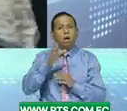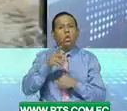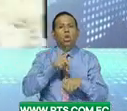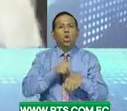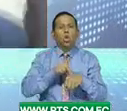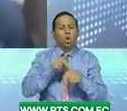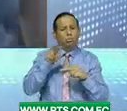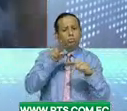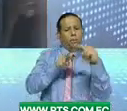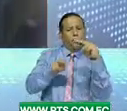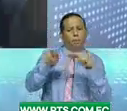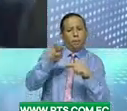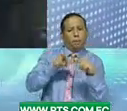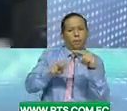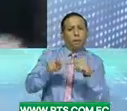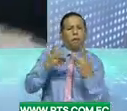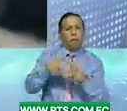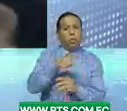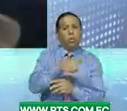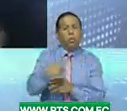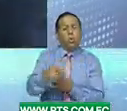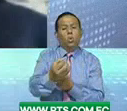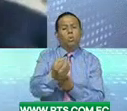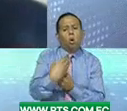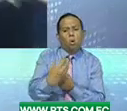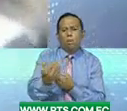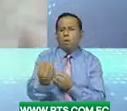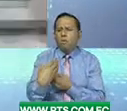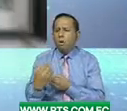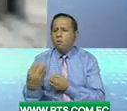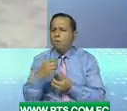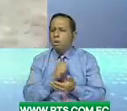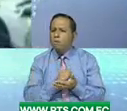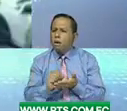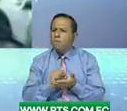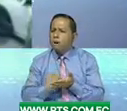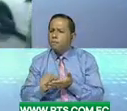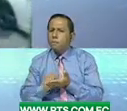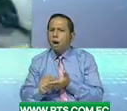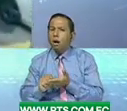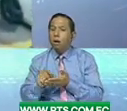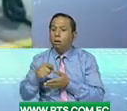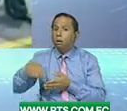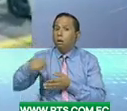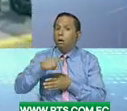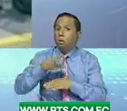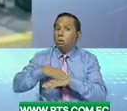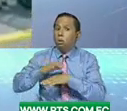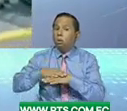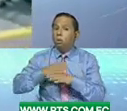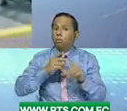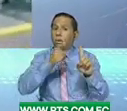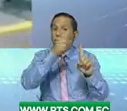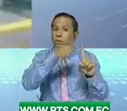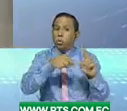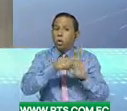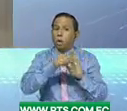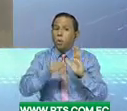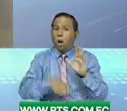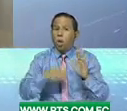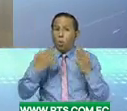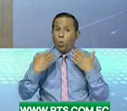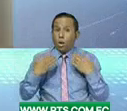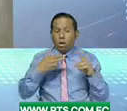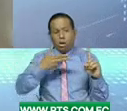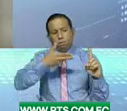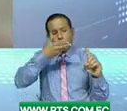versiones para conocer más detalles en cuanto al crimen de este reconocido abogado guayaquileño. Aquí en la unidad de flagrancia